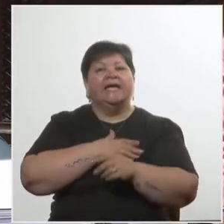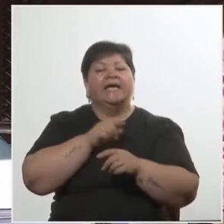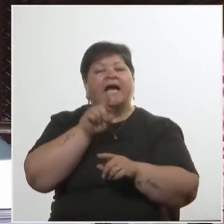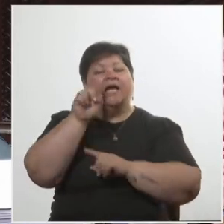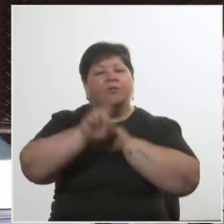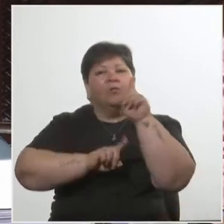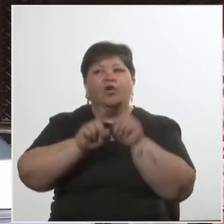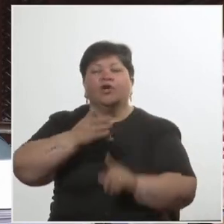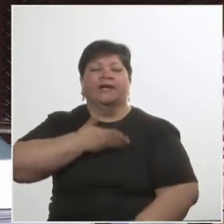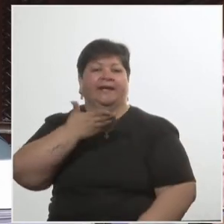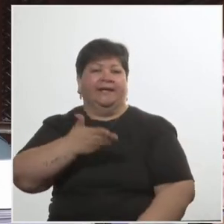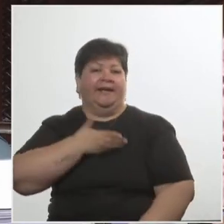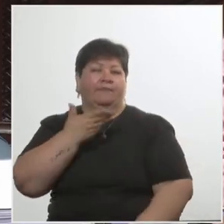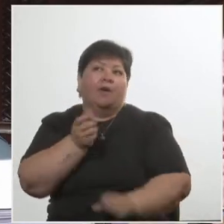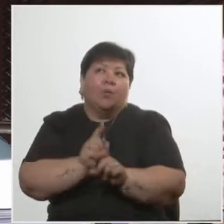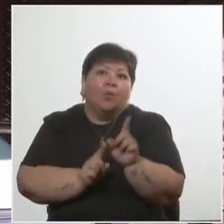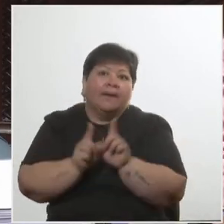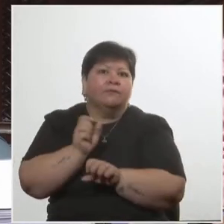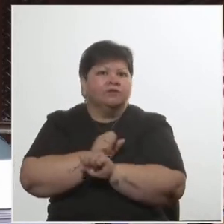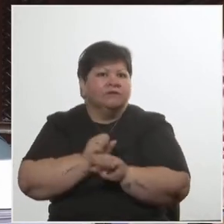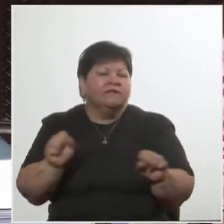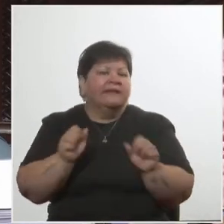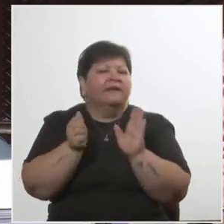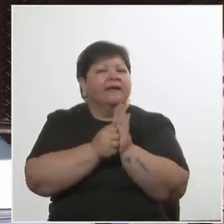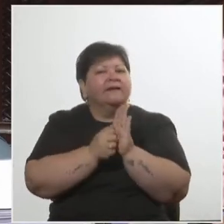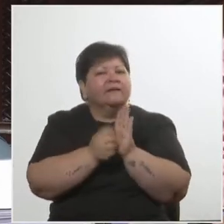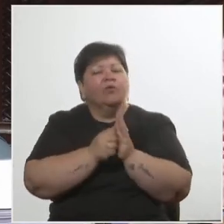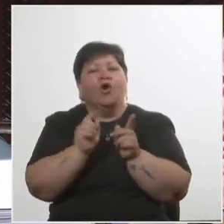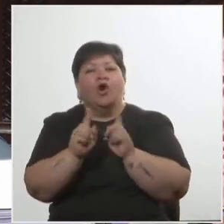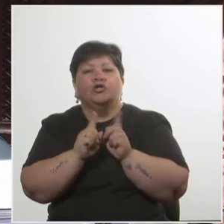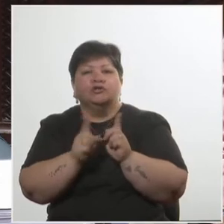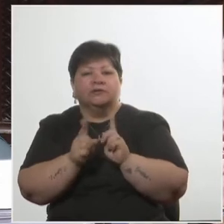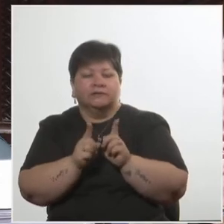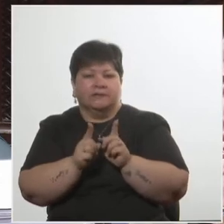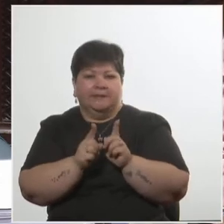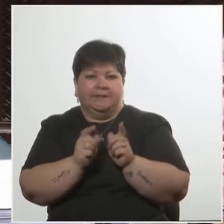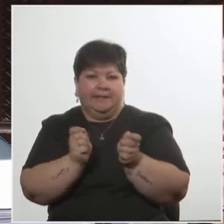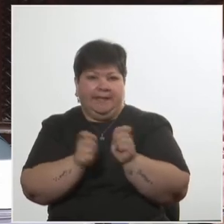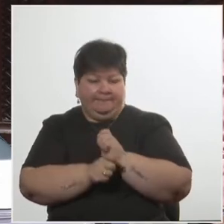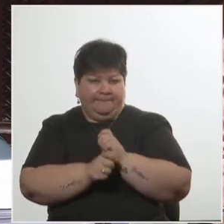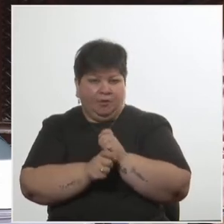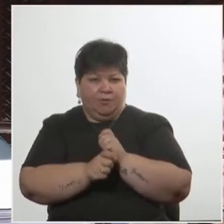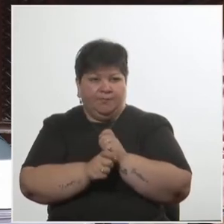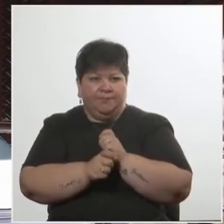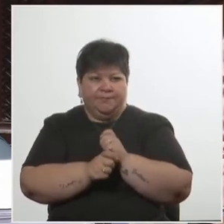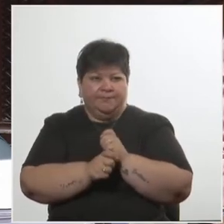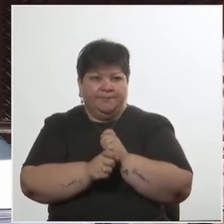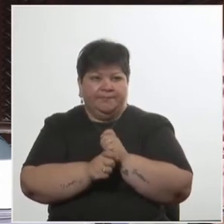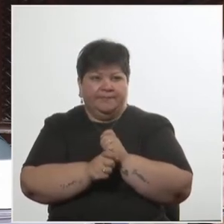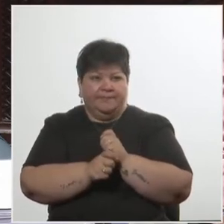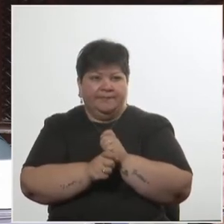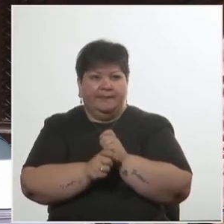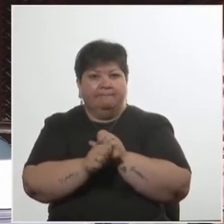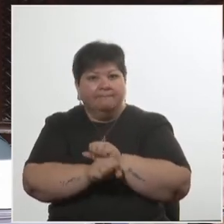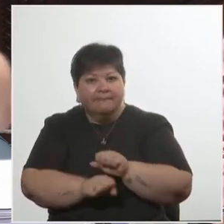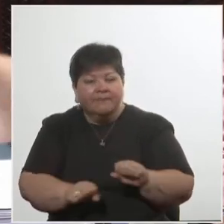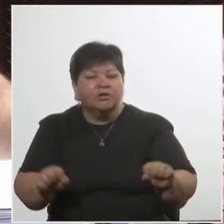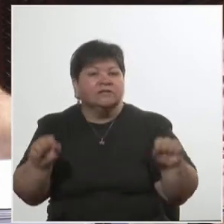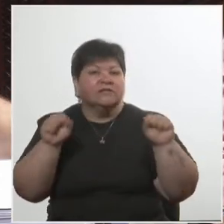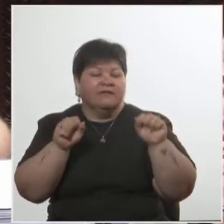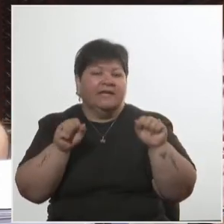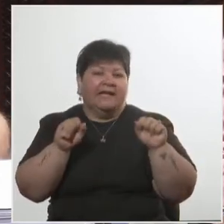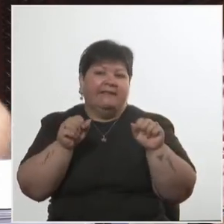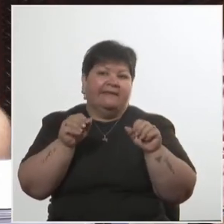los reclamos que nos plantearon algunas posibilidades los cambios en el artículo once que implican justamente que la posibilidad de En definitiva